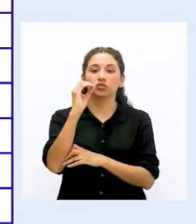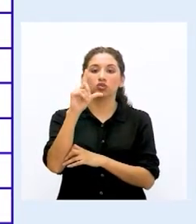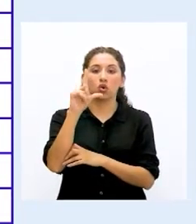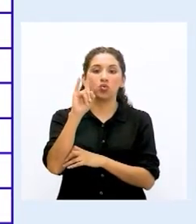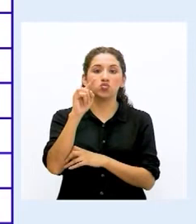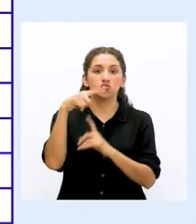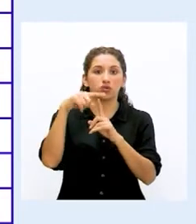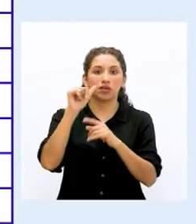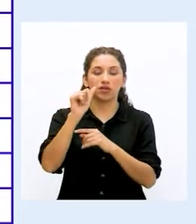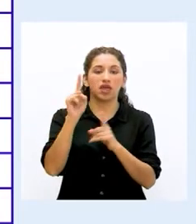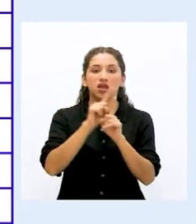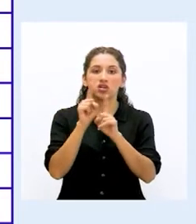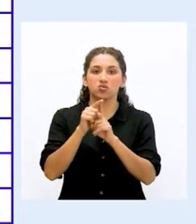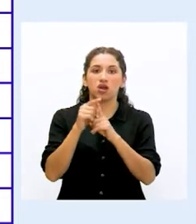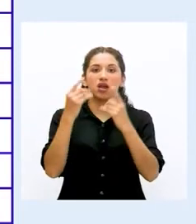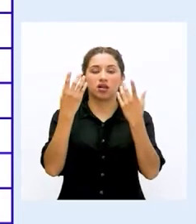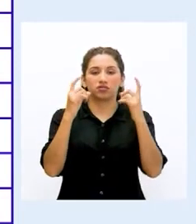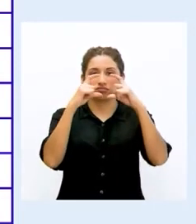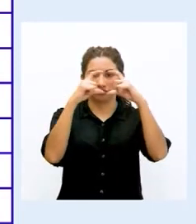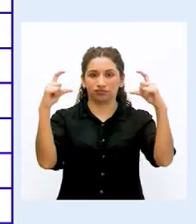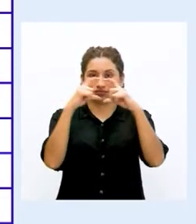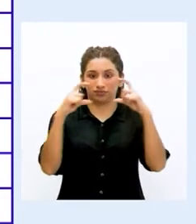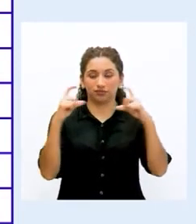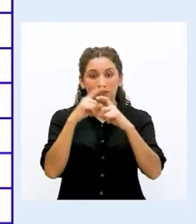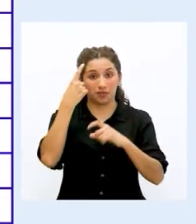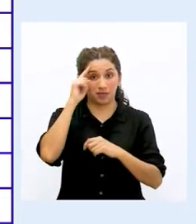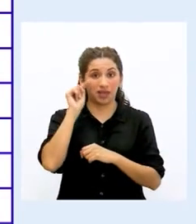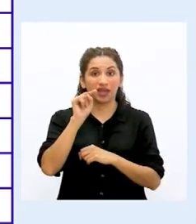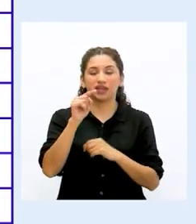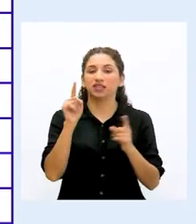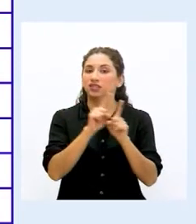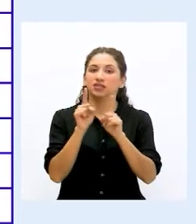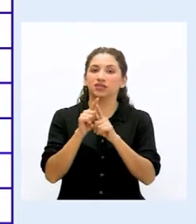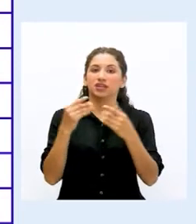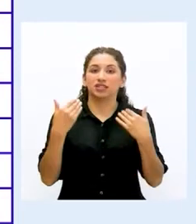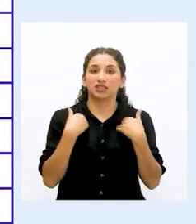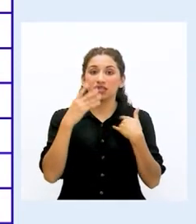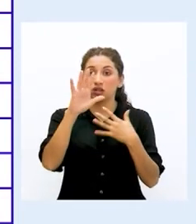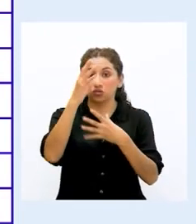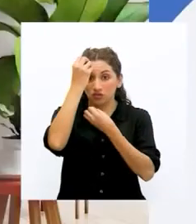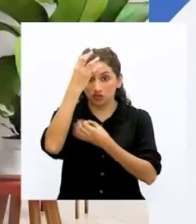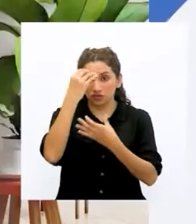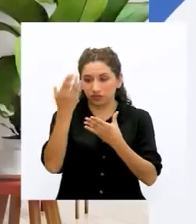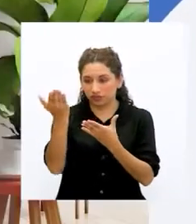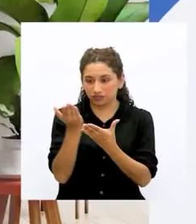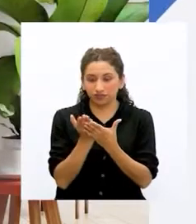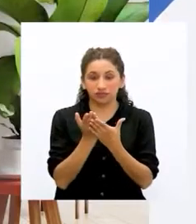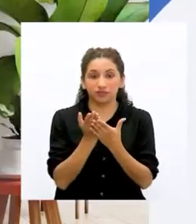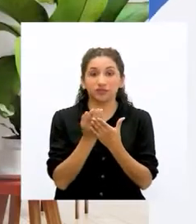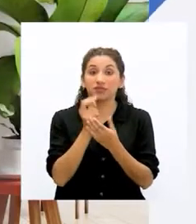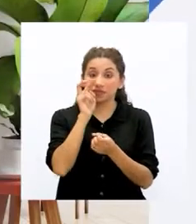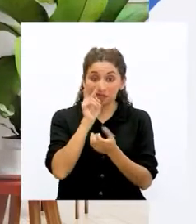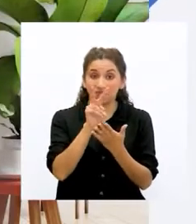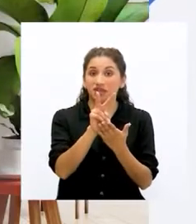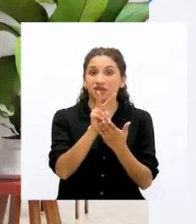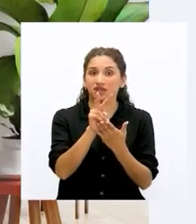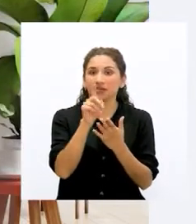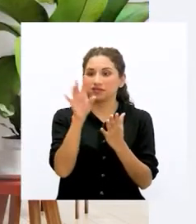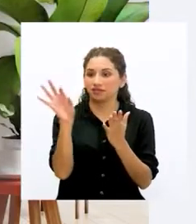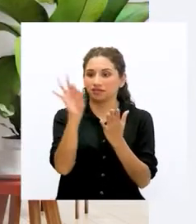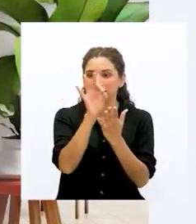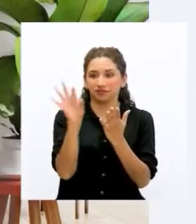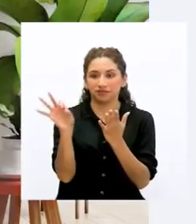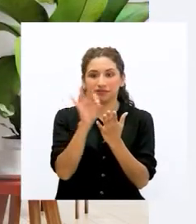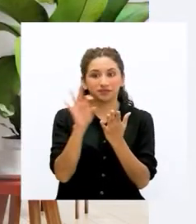cada intervalo o rango. Para ello, tengamos a la mano nuestros datos. Y mira, así ya